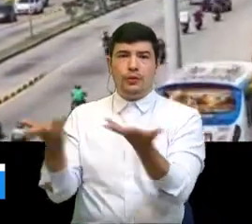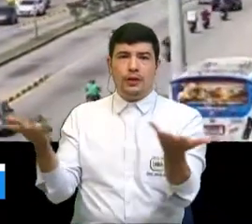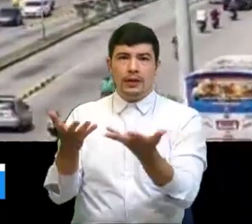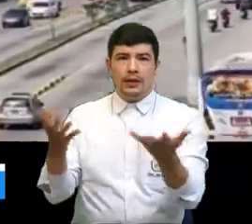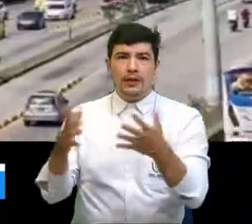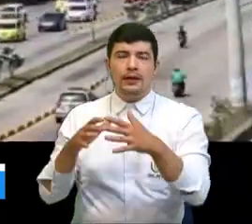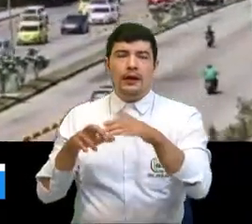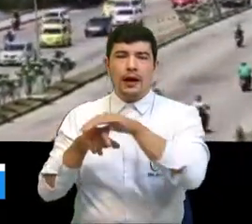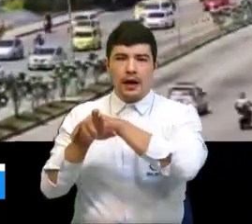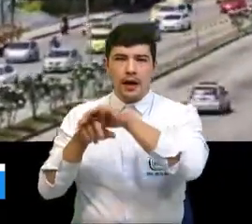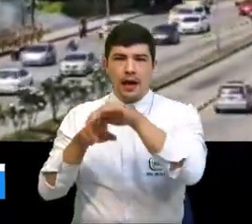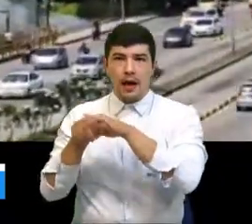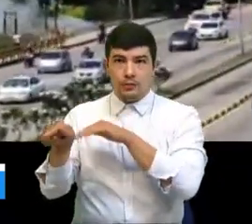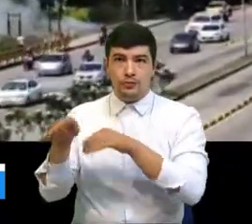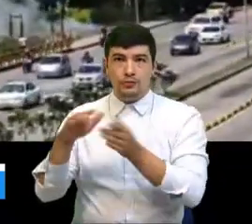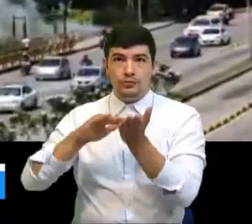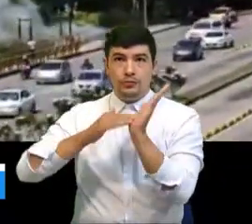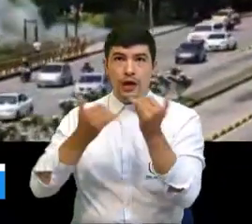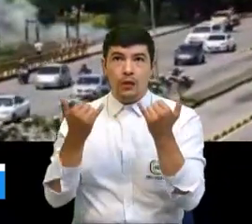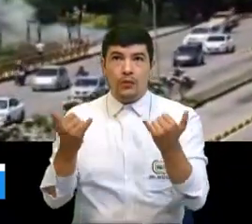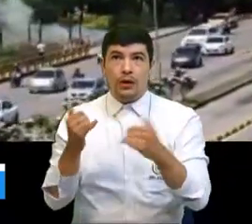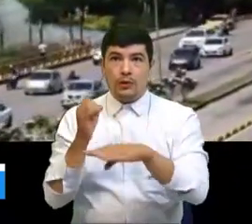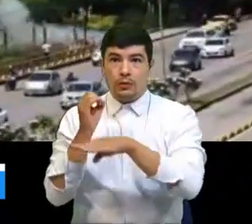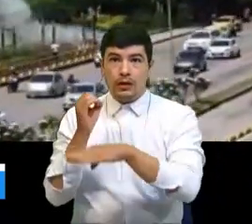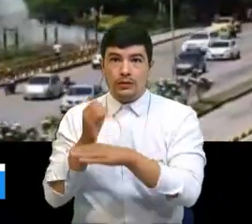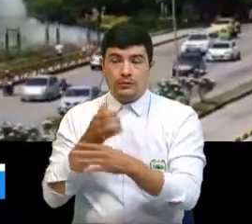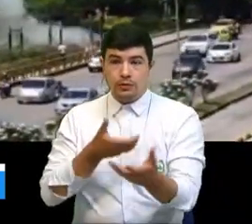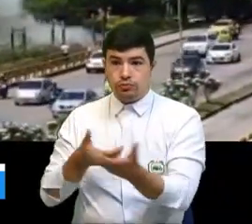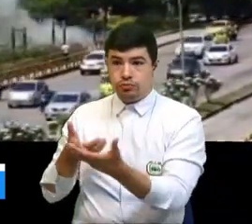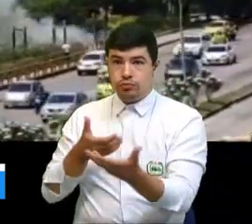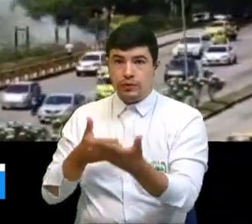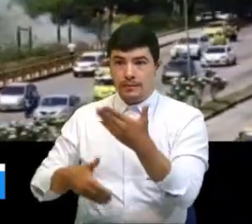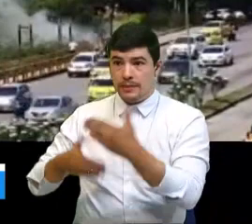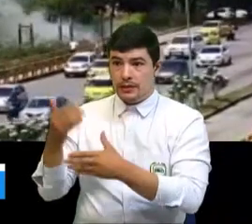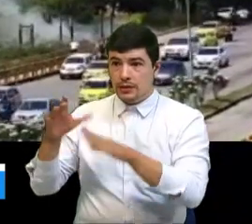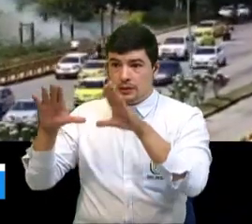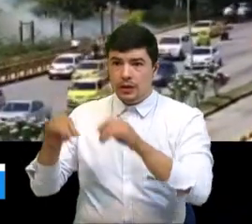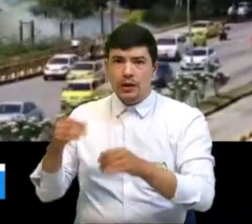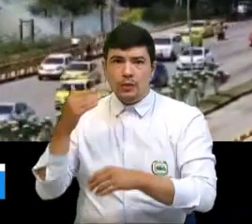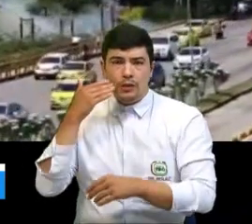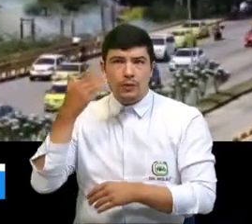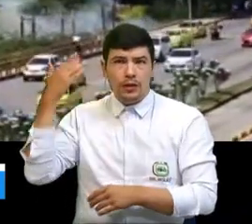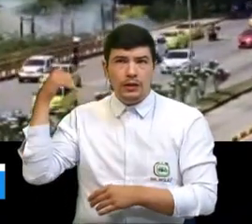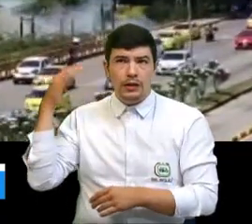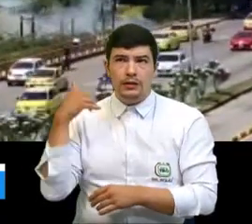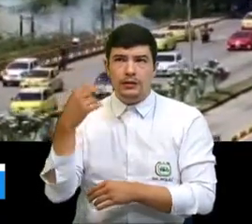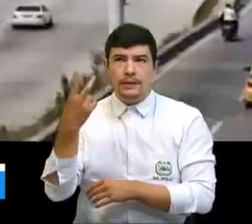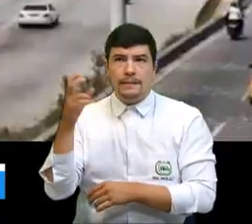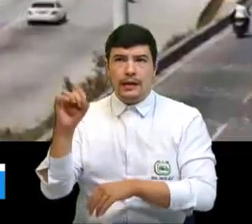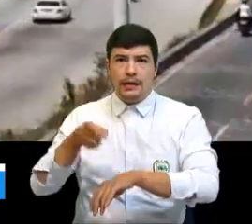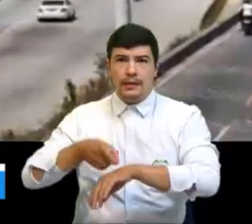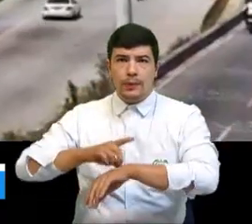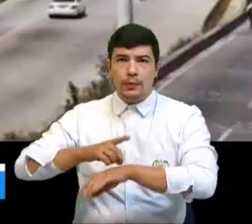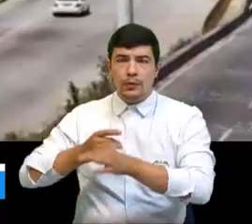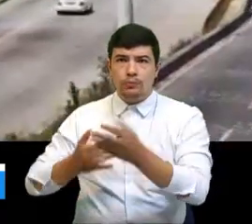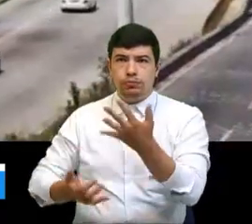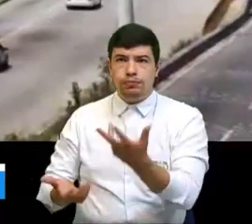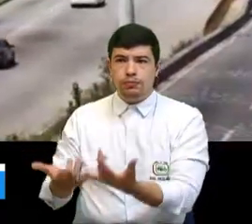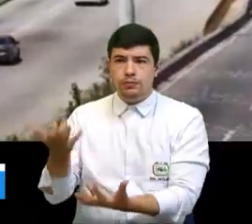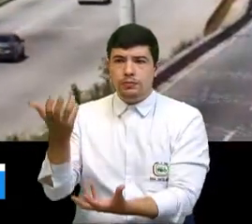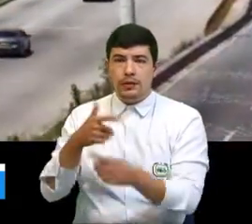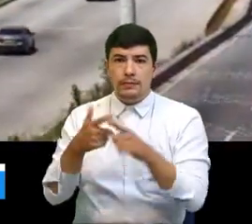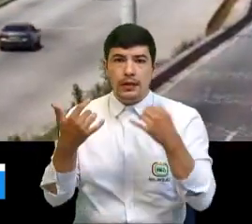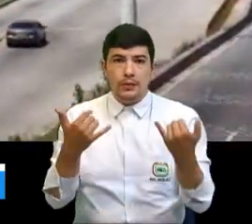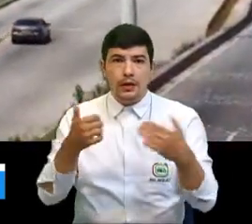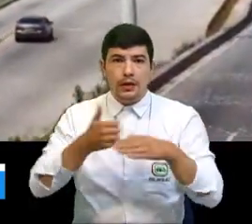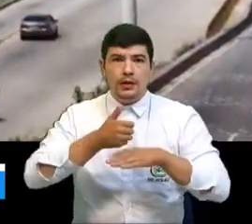Los organismos de socorro intentan a esta hora apagar las llamas que iniciaron desde hace aproximadamente 20 minutos. Las autoridades en